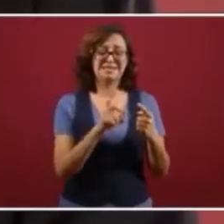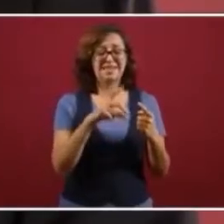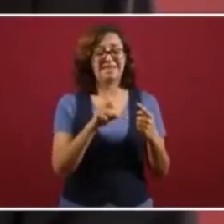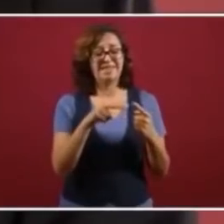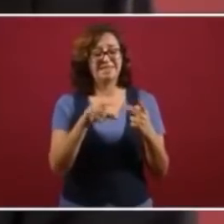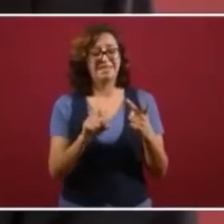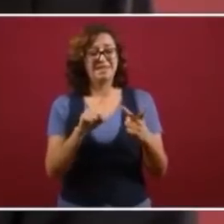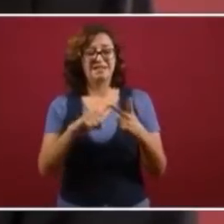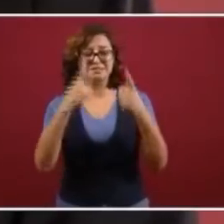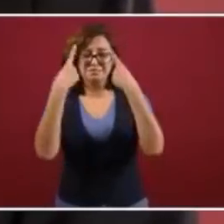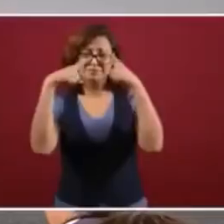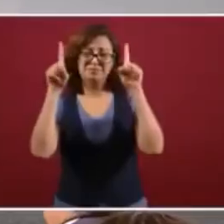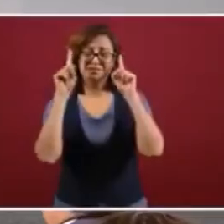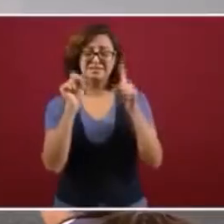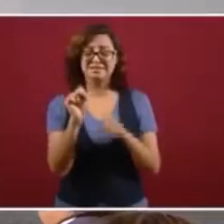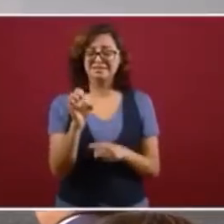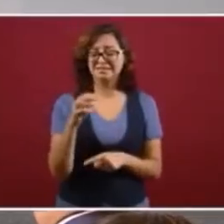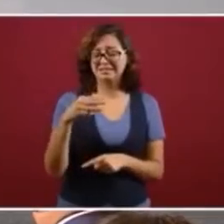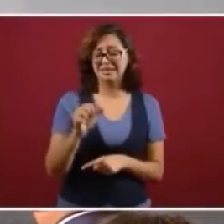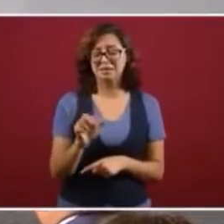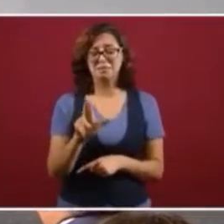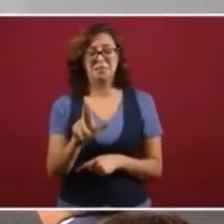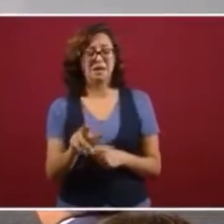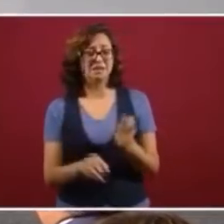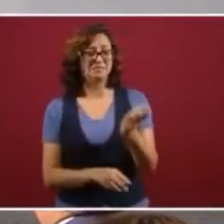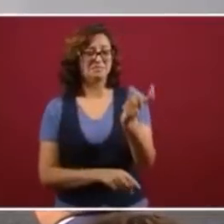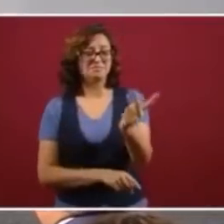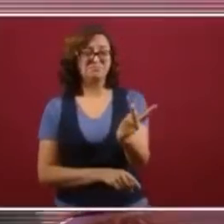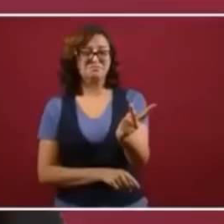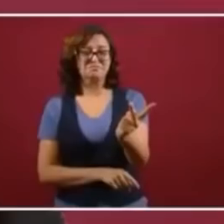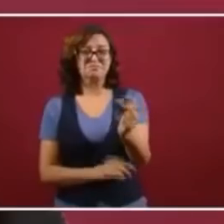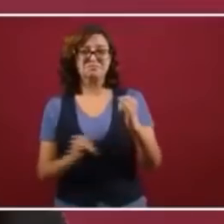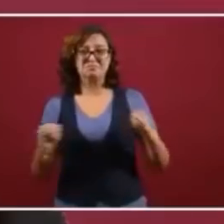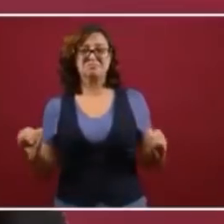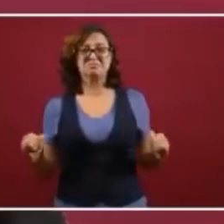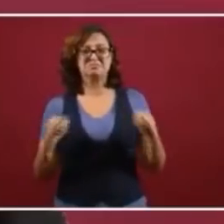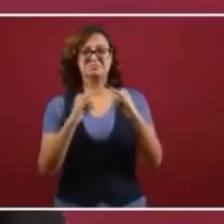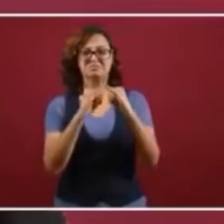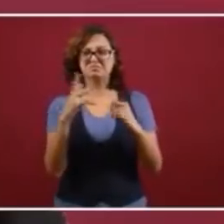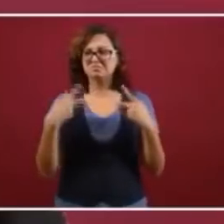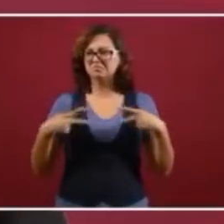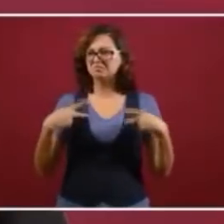Marina, porque ellos recibieron las órdenes